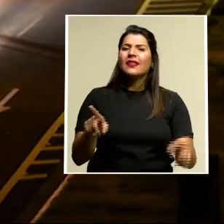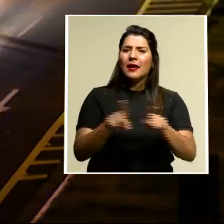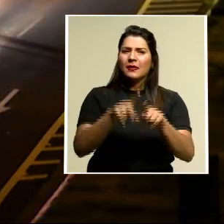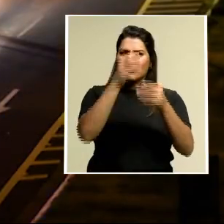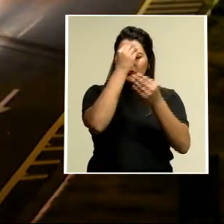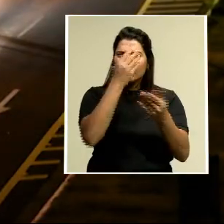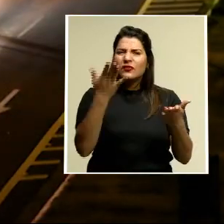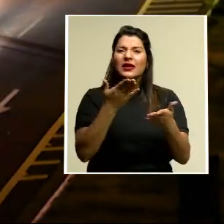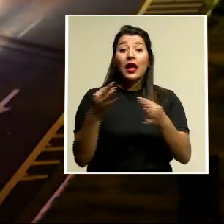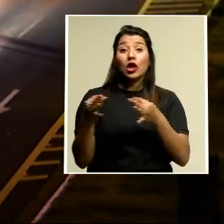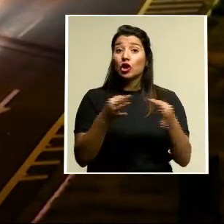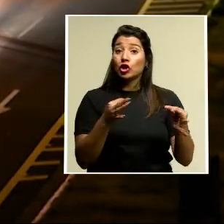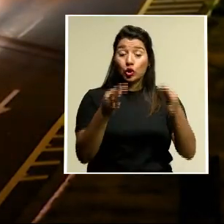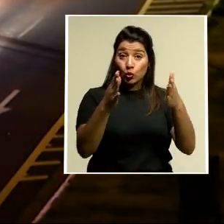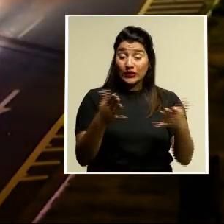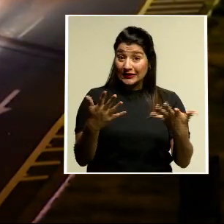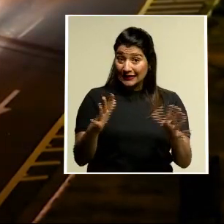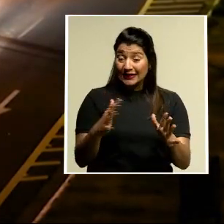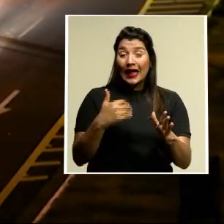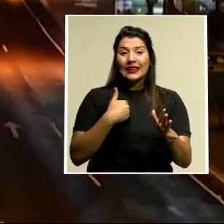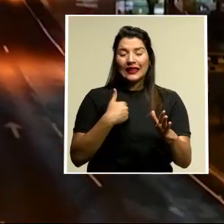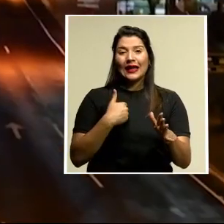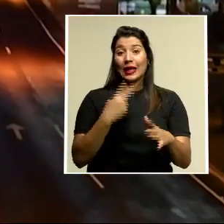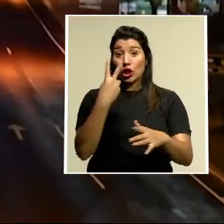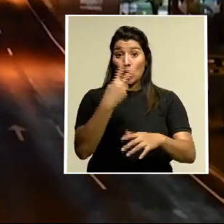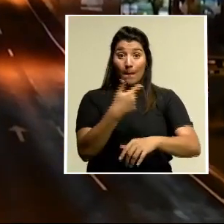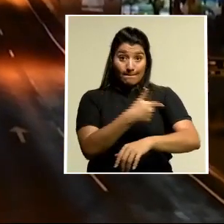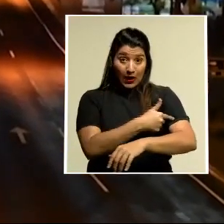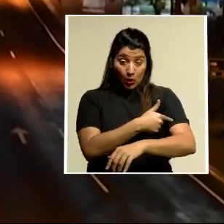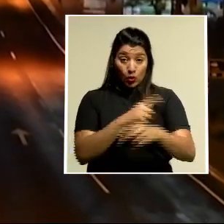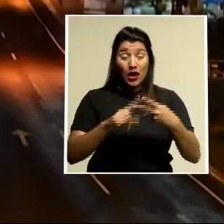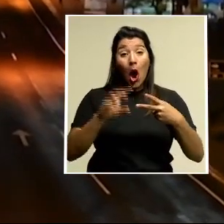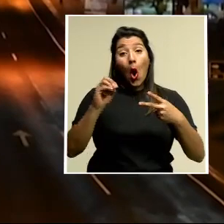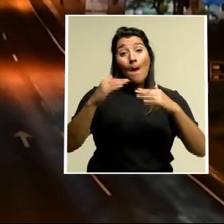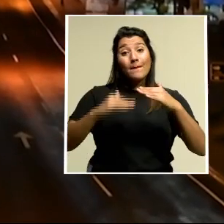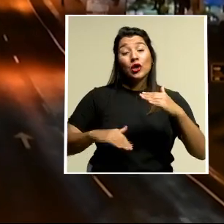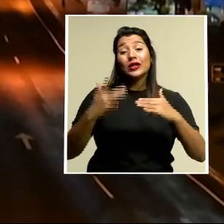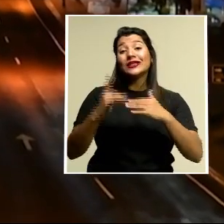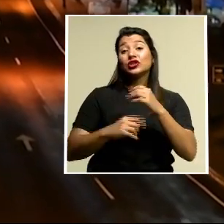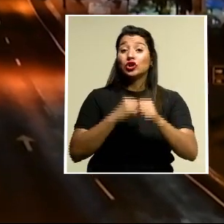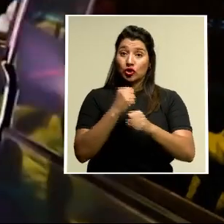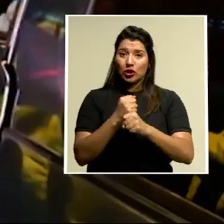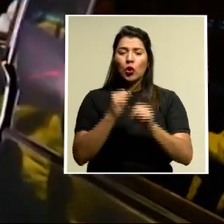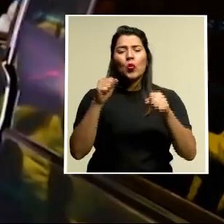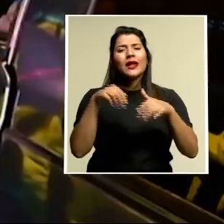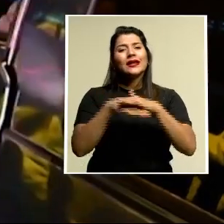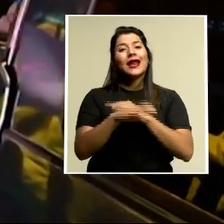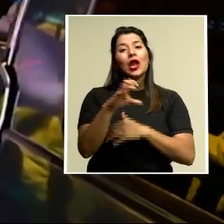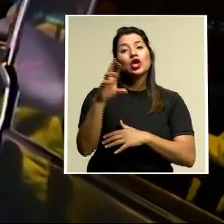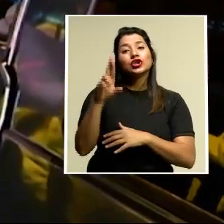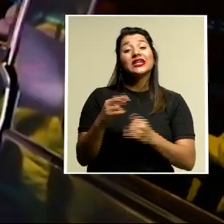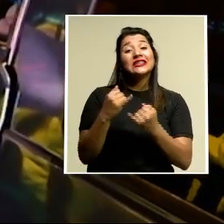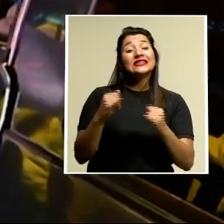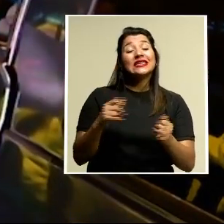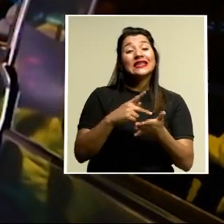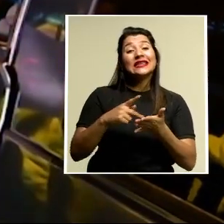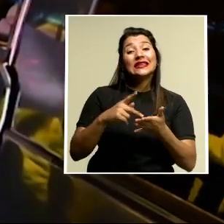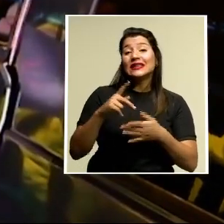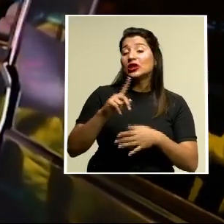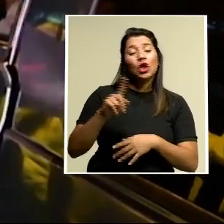nuevos producto del contacto de estas personas infectadas, con un incremento del 5% de la transmisibilidad estaríamos